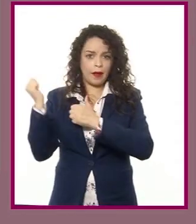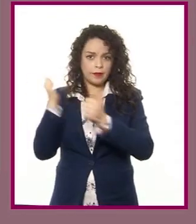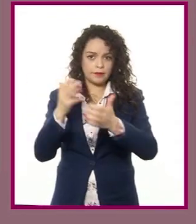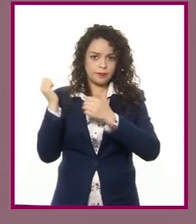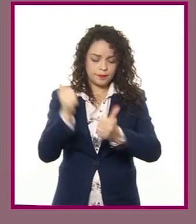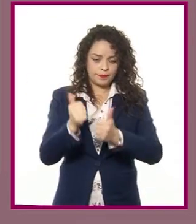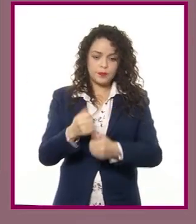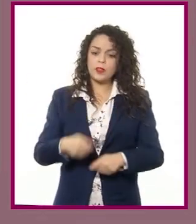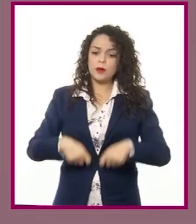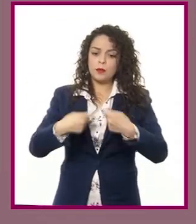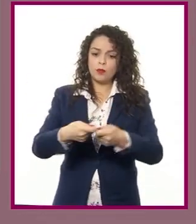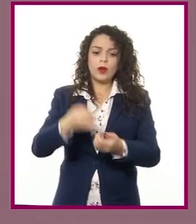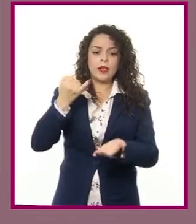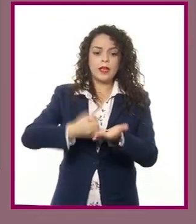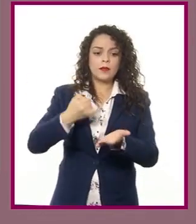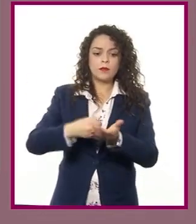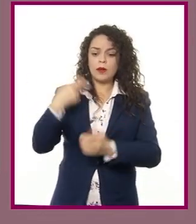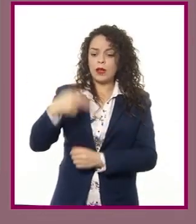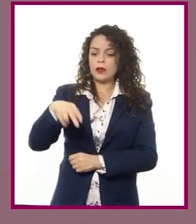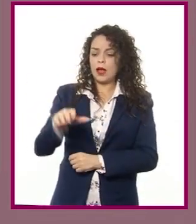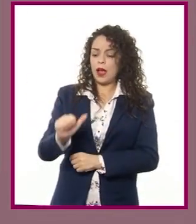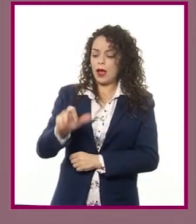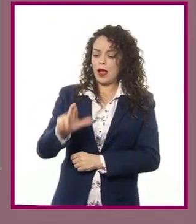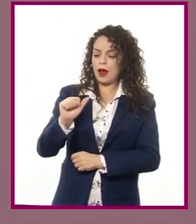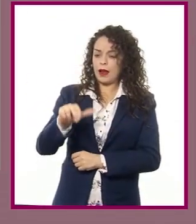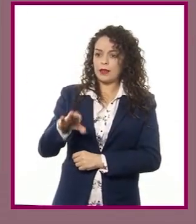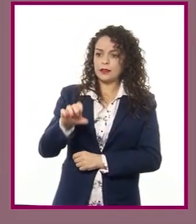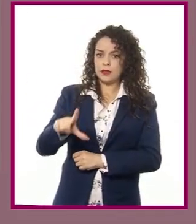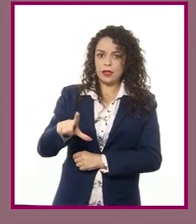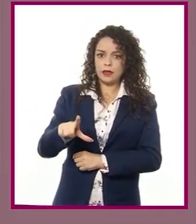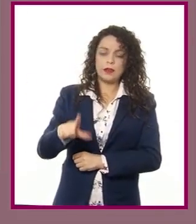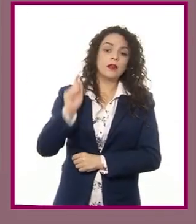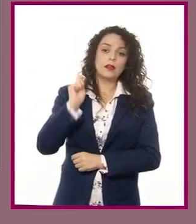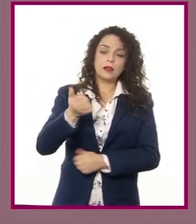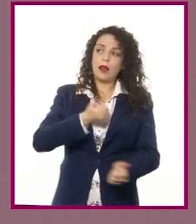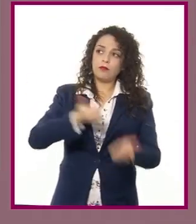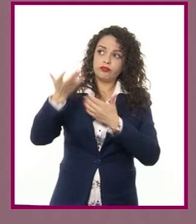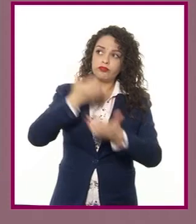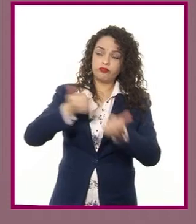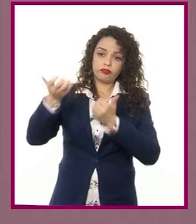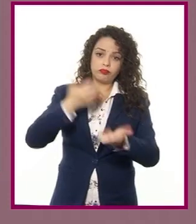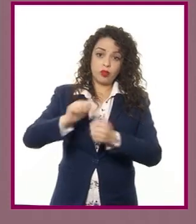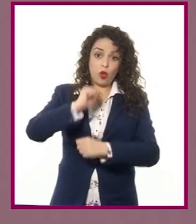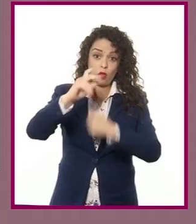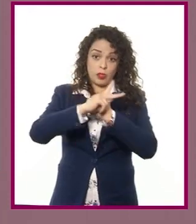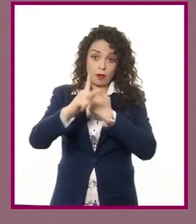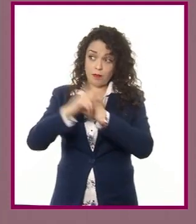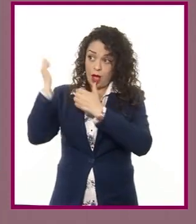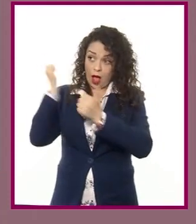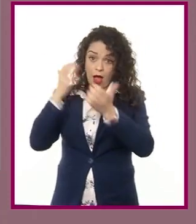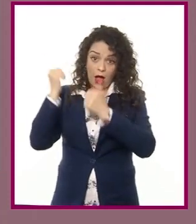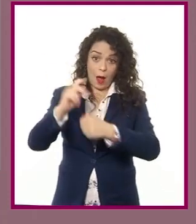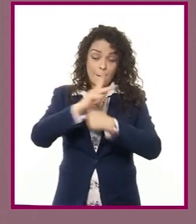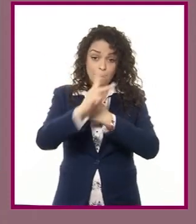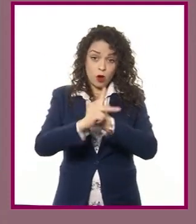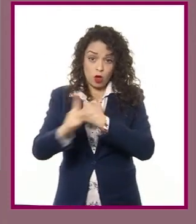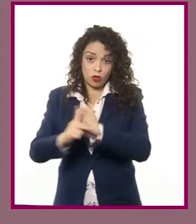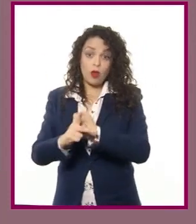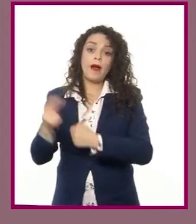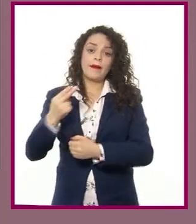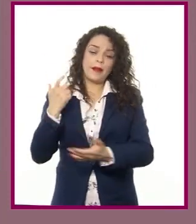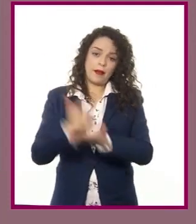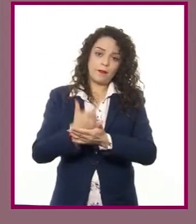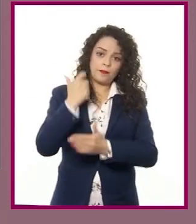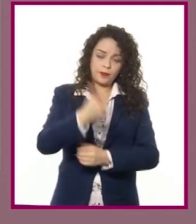impuestos llamados aranceles a las importaciones, es decir, a los productos que vienen de otros países con el fin de obtener ingresos o